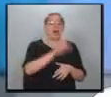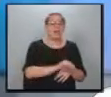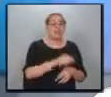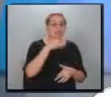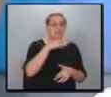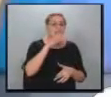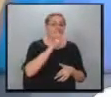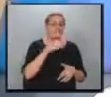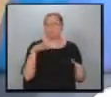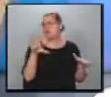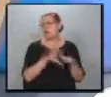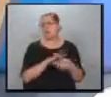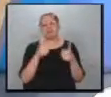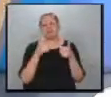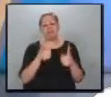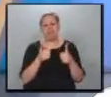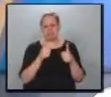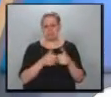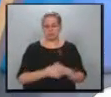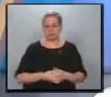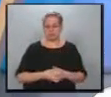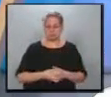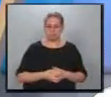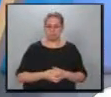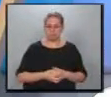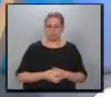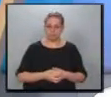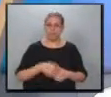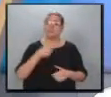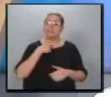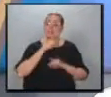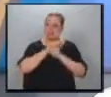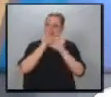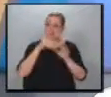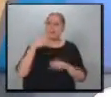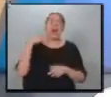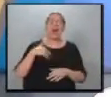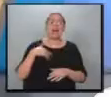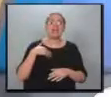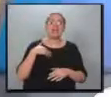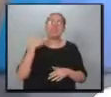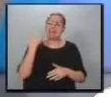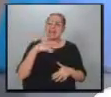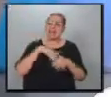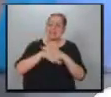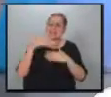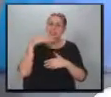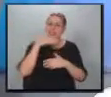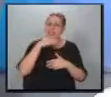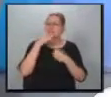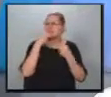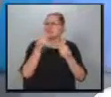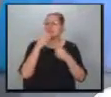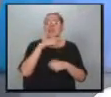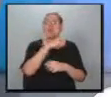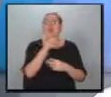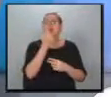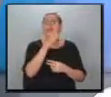Está perfecto. Sí, sí, sí. Y es muy bueno también. Y quiero aclarar algo. ¿No? Argentina lo que tiene es eso, muy buenos vinos de 100 pesos, que de